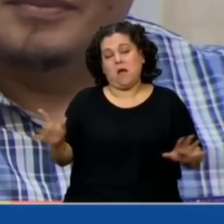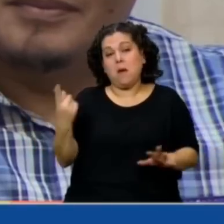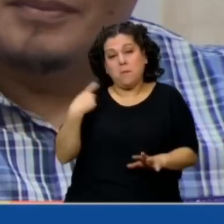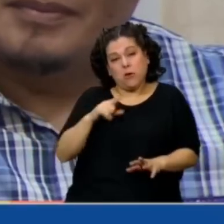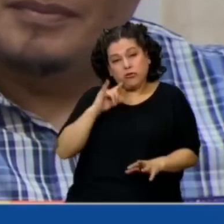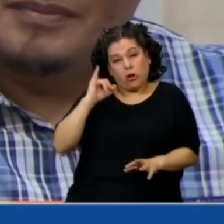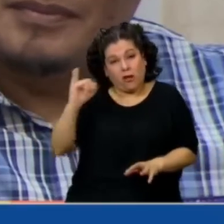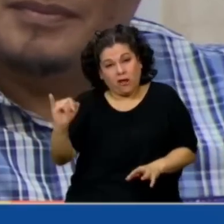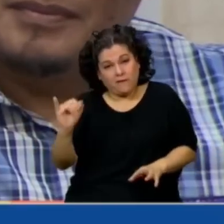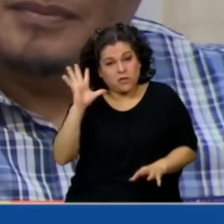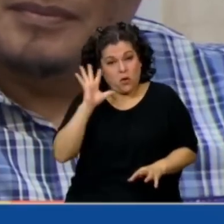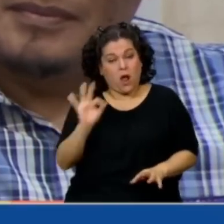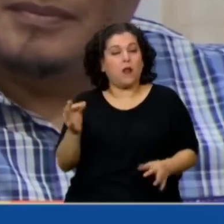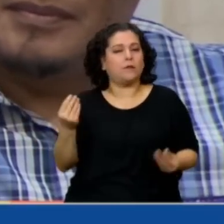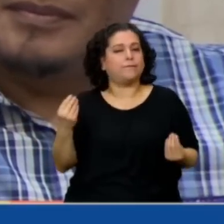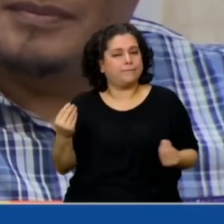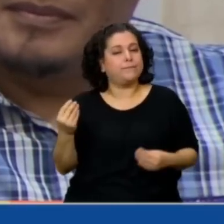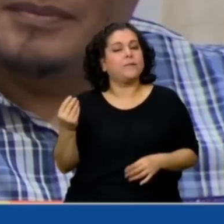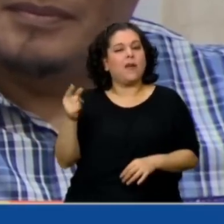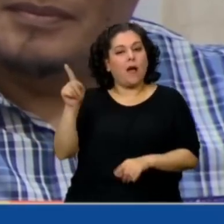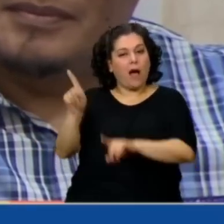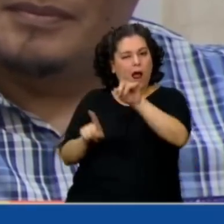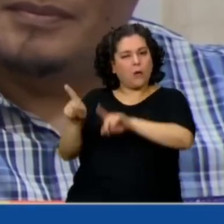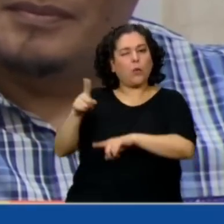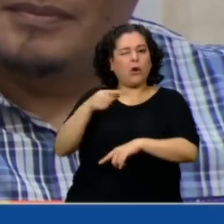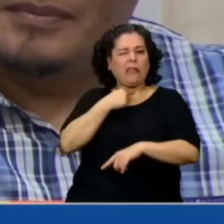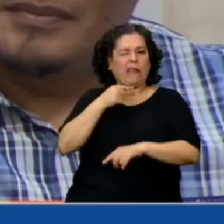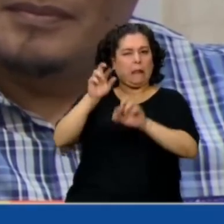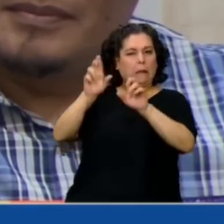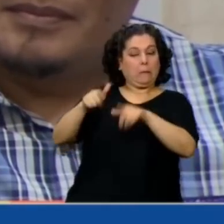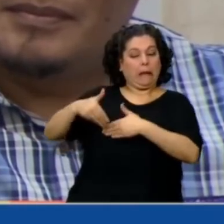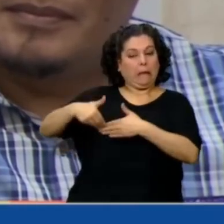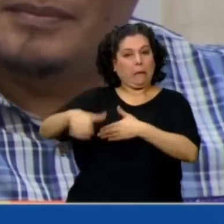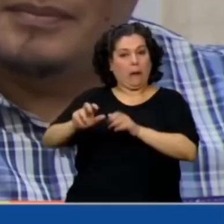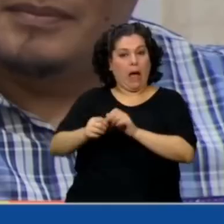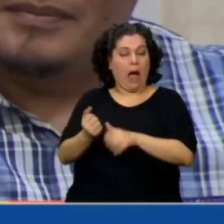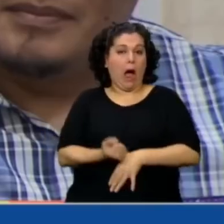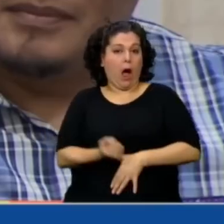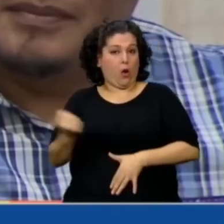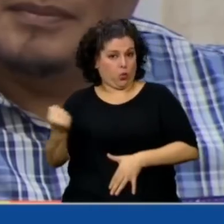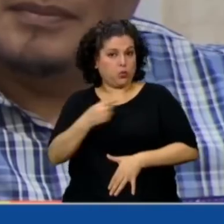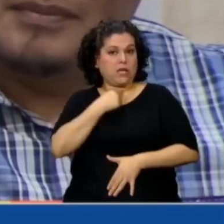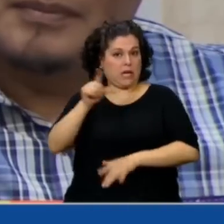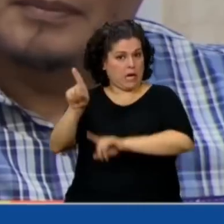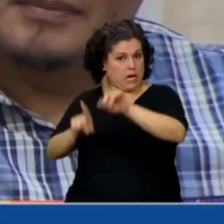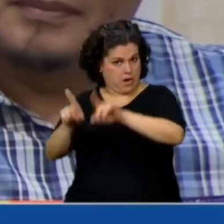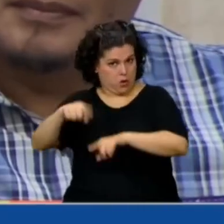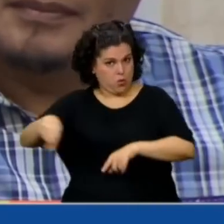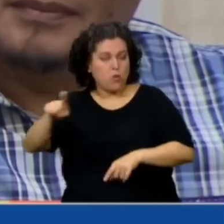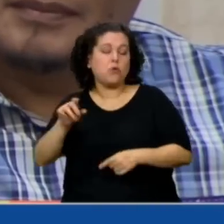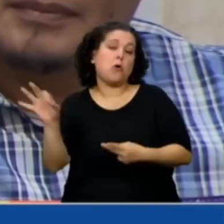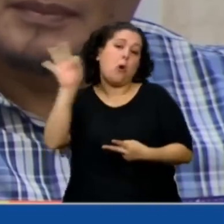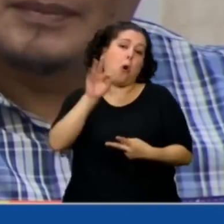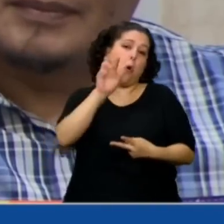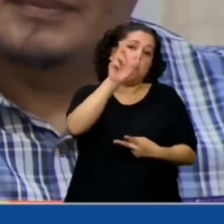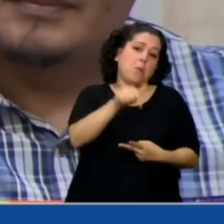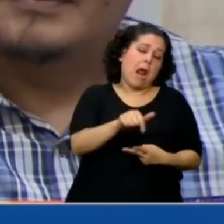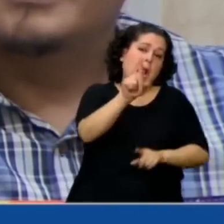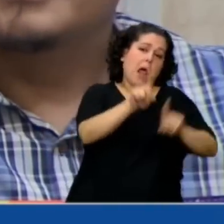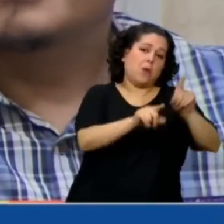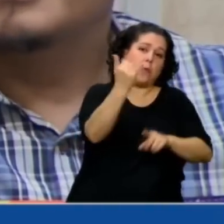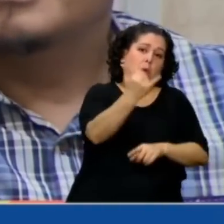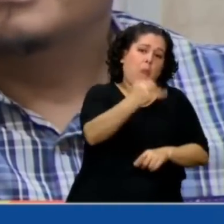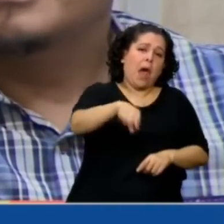porque para los que planean ajuste, más ajuste, para los que planean continuar con